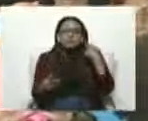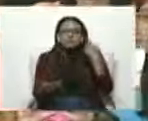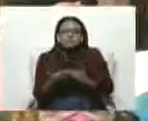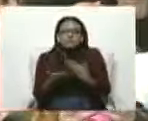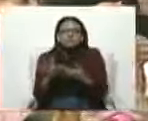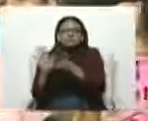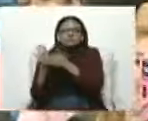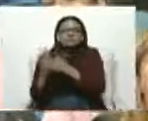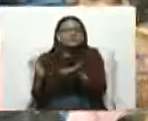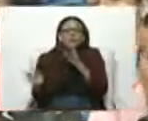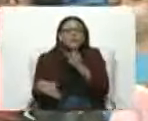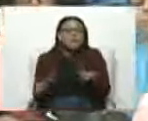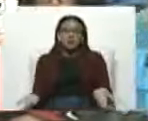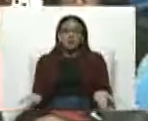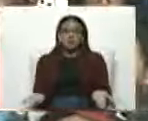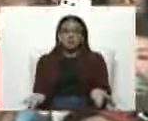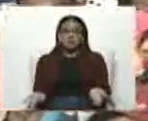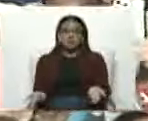Fueron